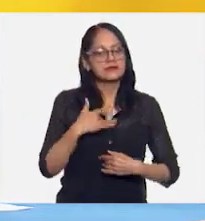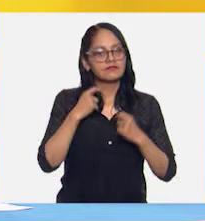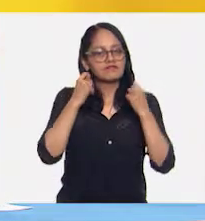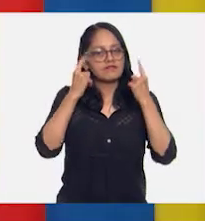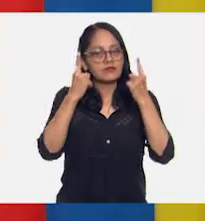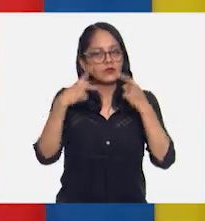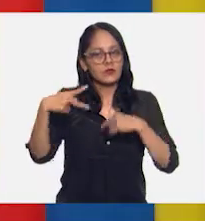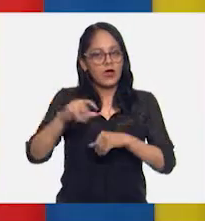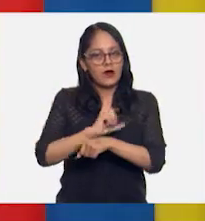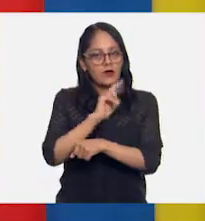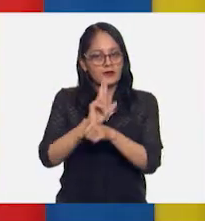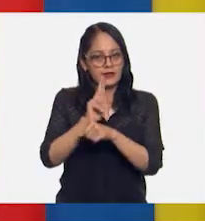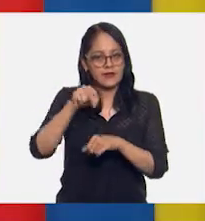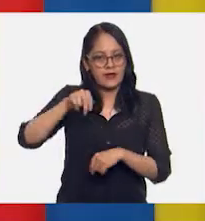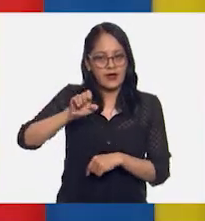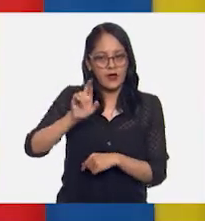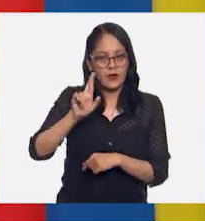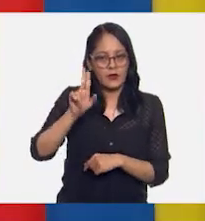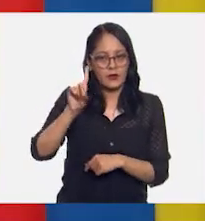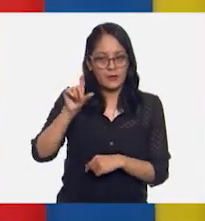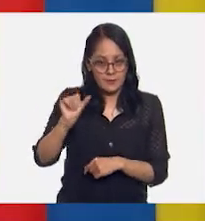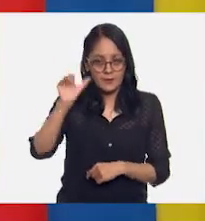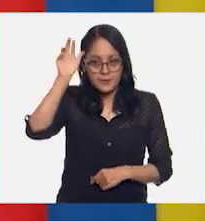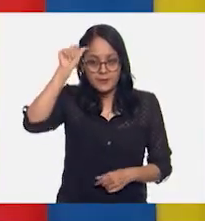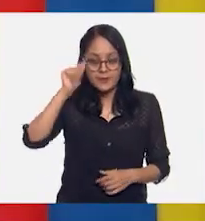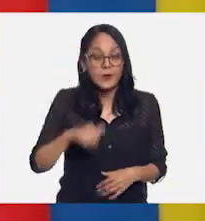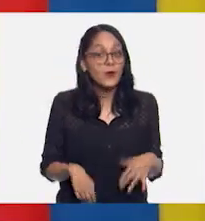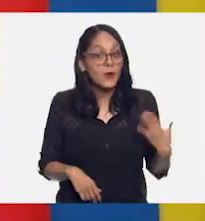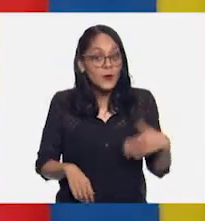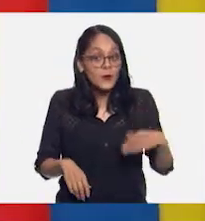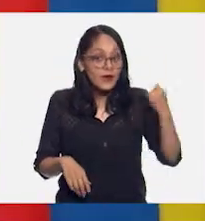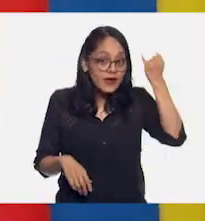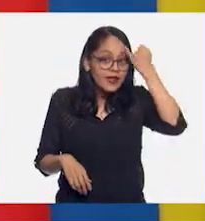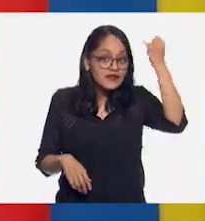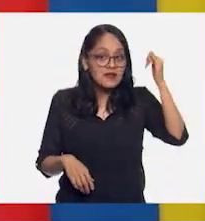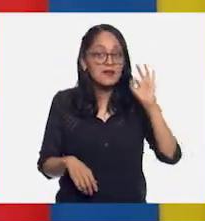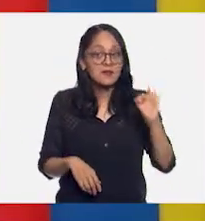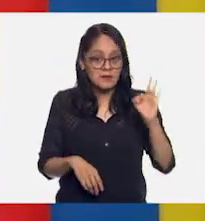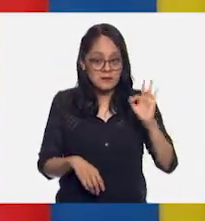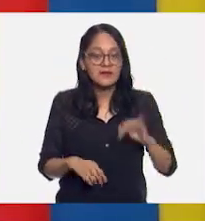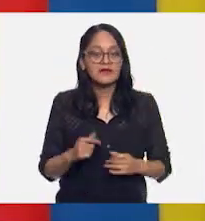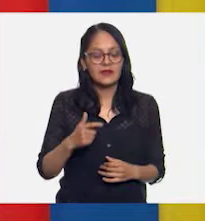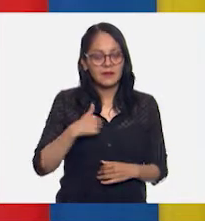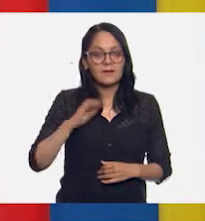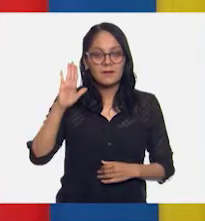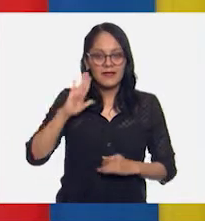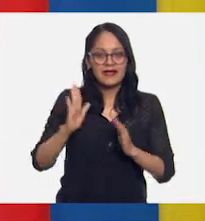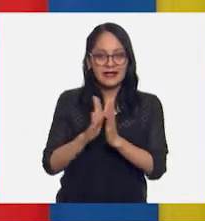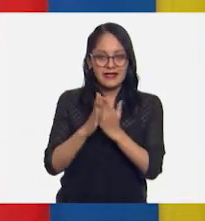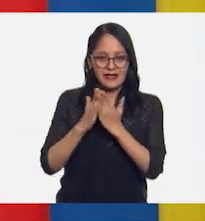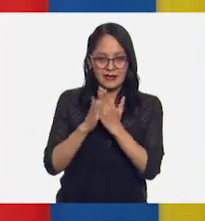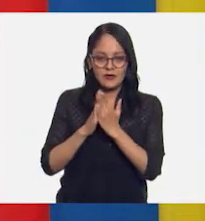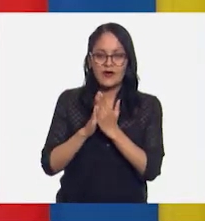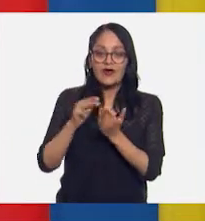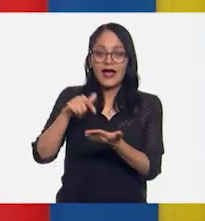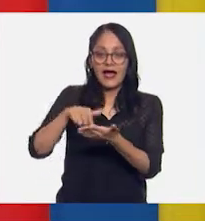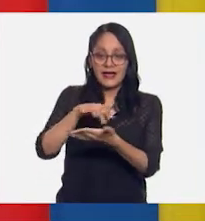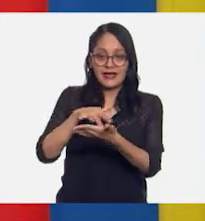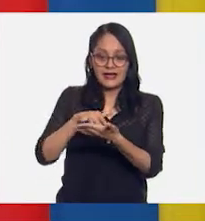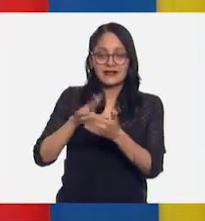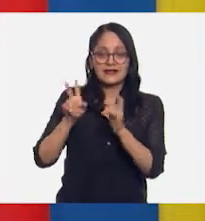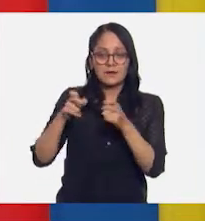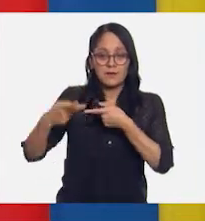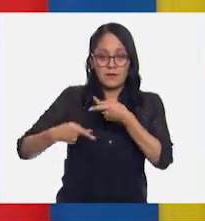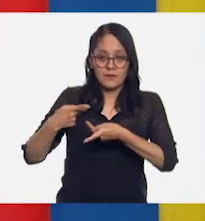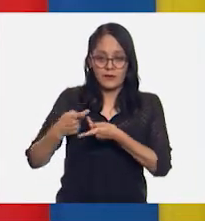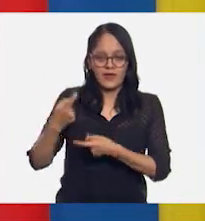Neruda. Gaby, qué gran idea acabas de darme. Es que fue como si la lectura del libro de las preguntas hubiera sembrado